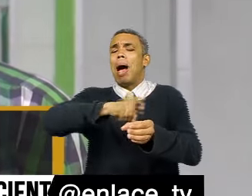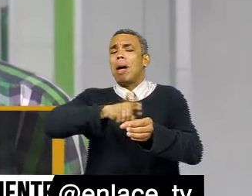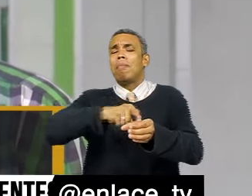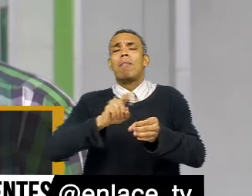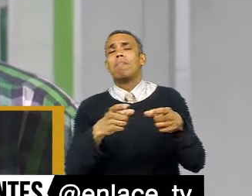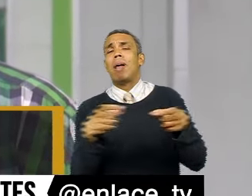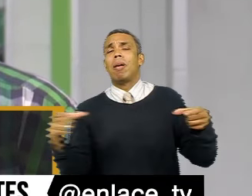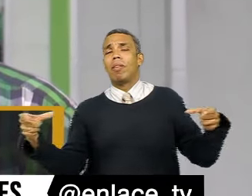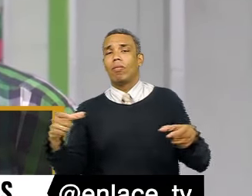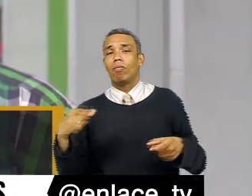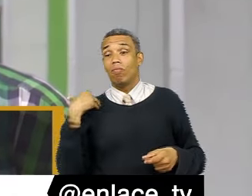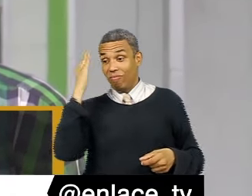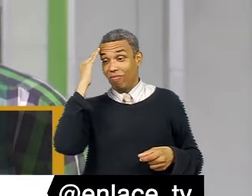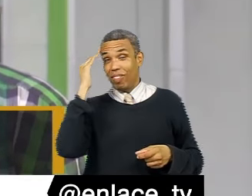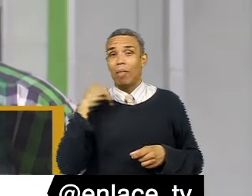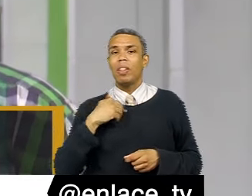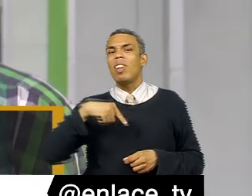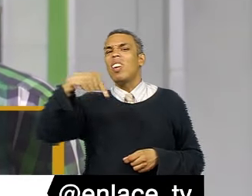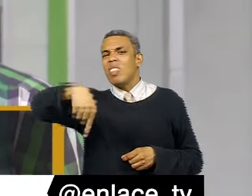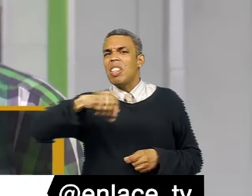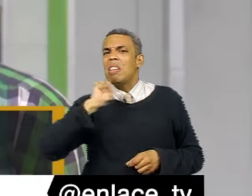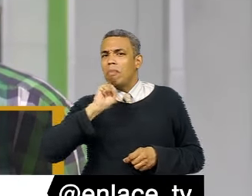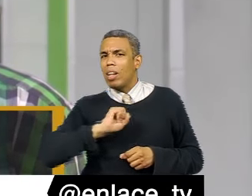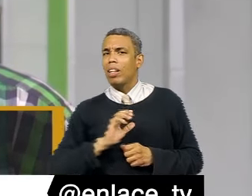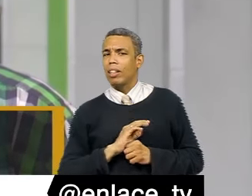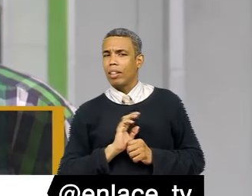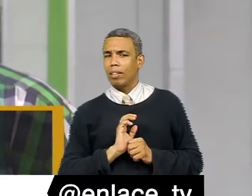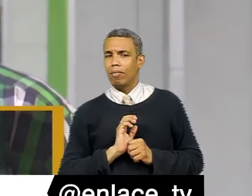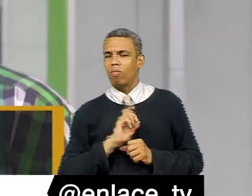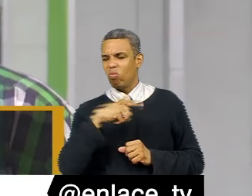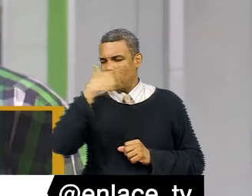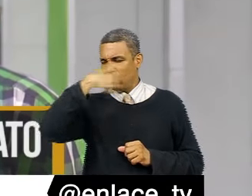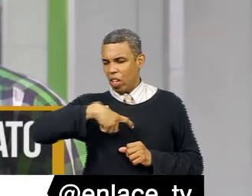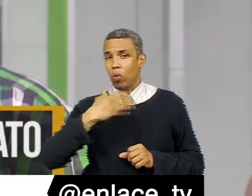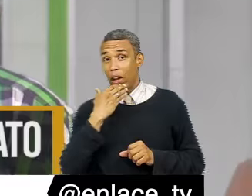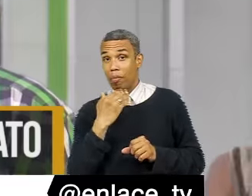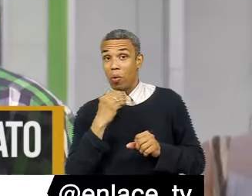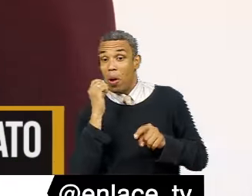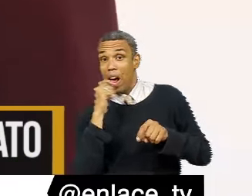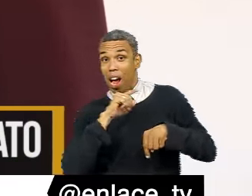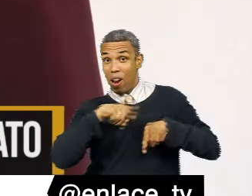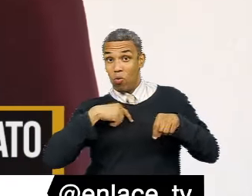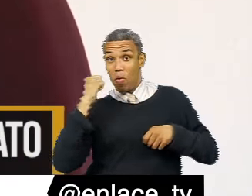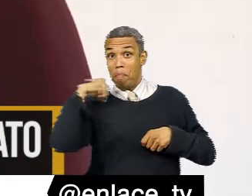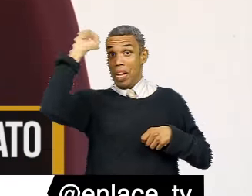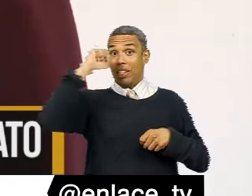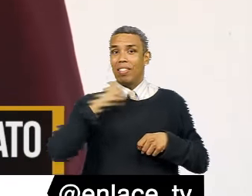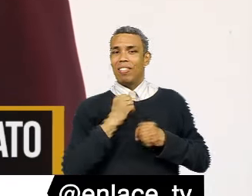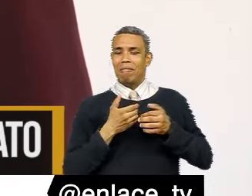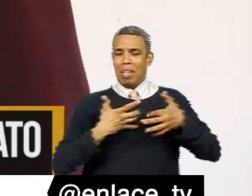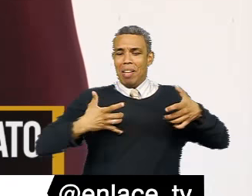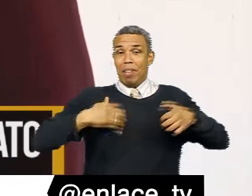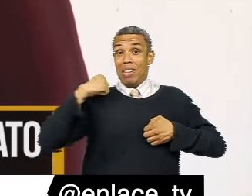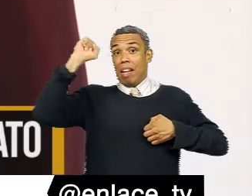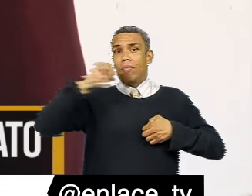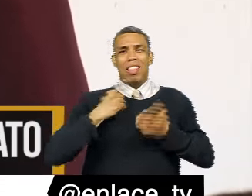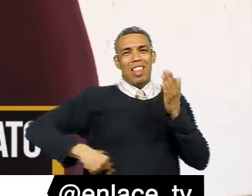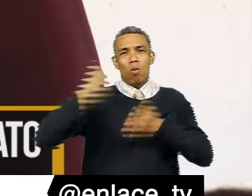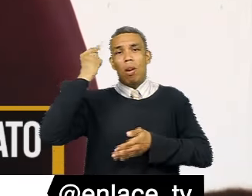certamen, un evento donde gana el que toca y lo más importante es que pagamos los premios en forma inmediata. El festival tendrá sus eliminatorios